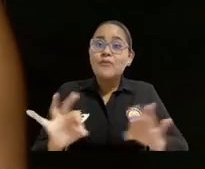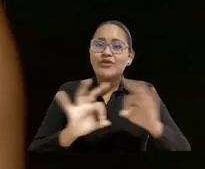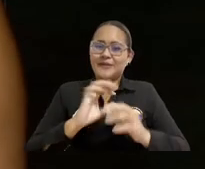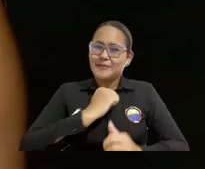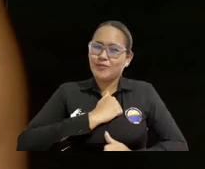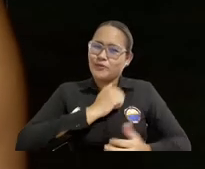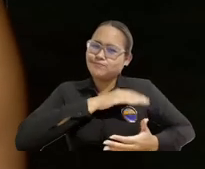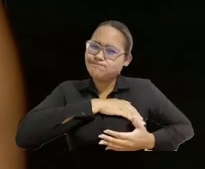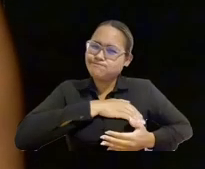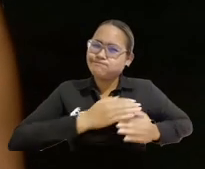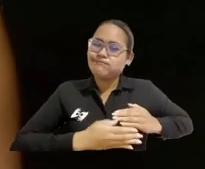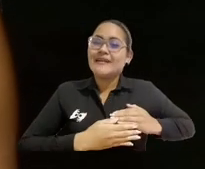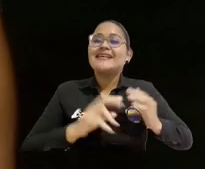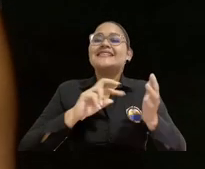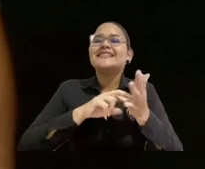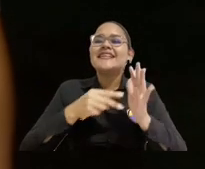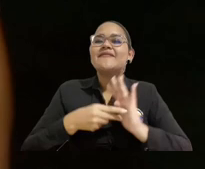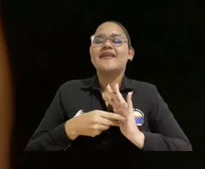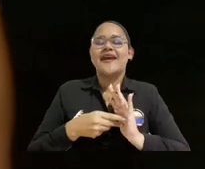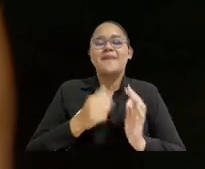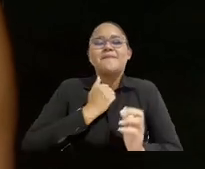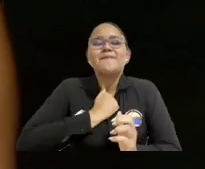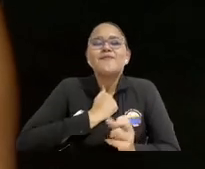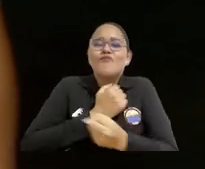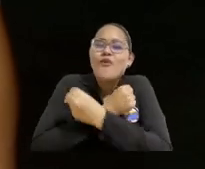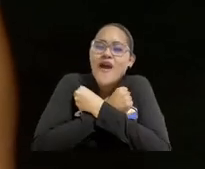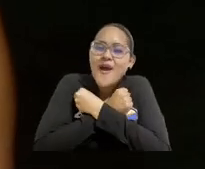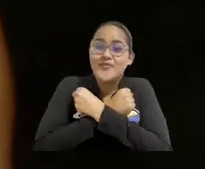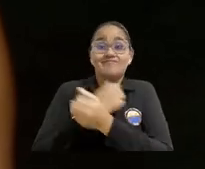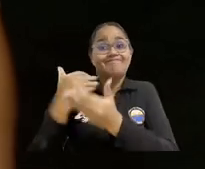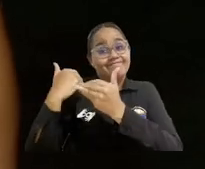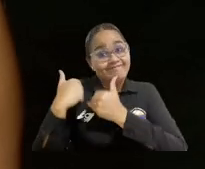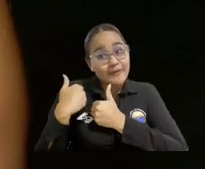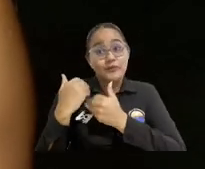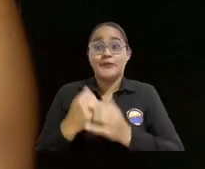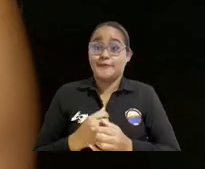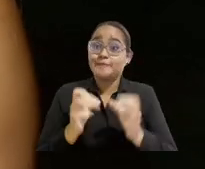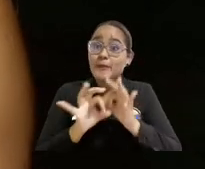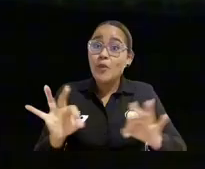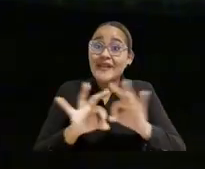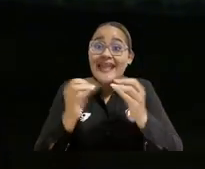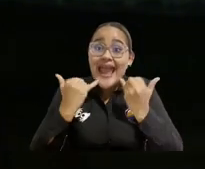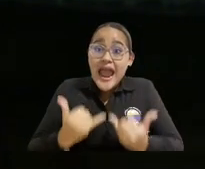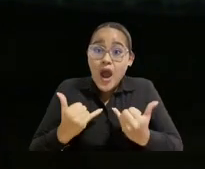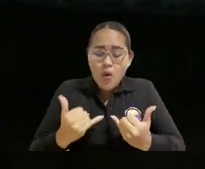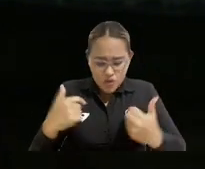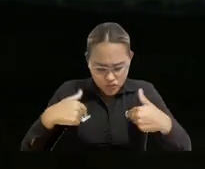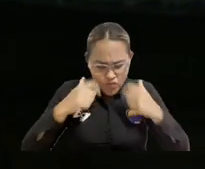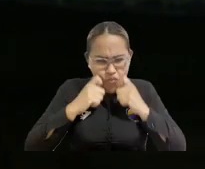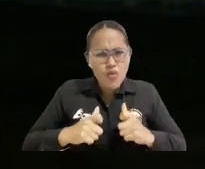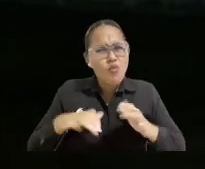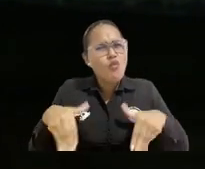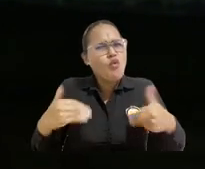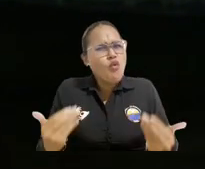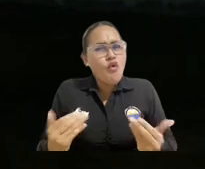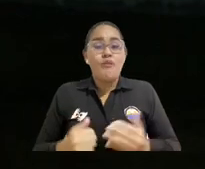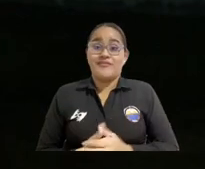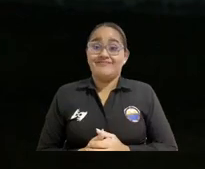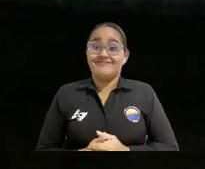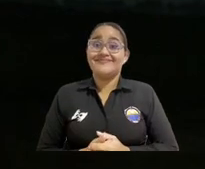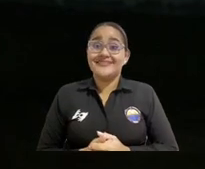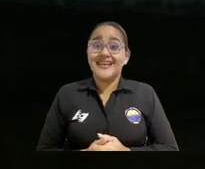el autoexamen es amor propio, ¿sí? Y es nuestra responsabilidad. Para ver cómo está mi cuerpo